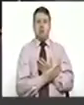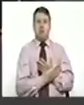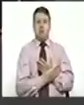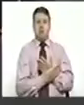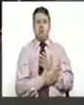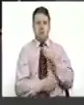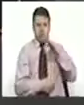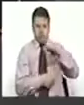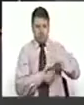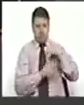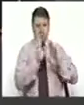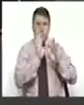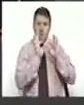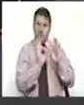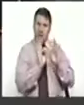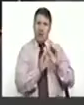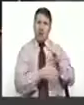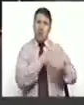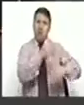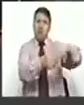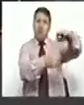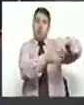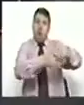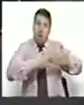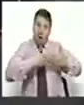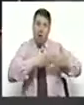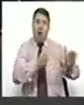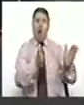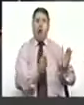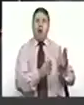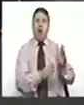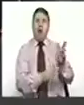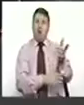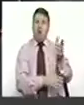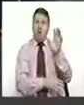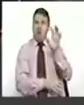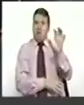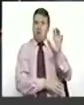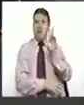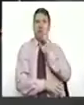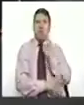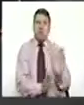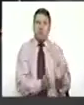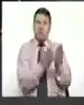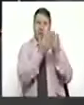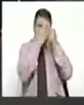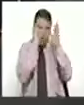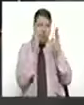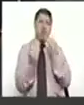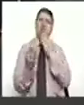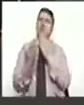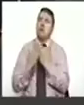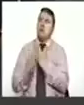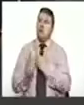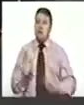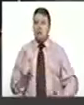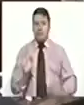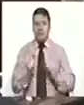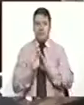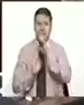elección sin tacha, de elección sin tacha, que lleven ese país por el rumbo democrático. Gracias, señor presidente.